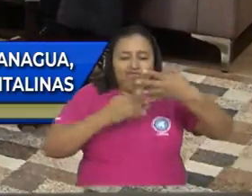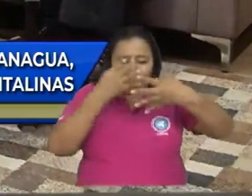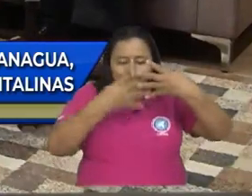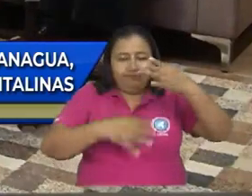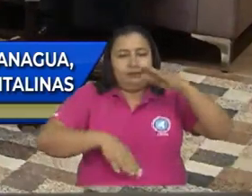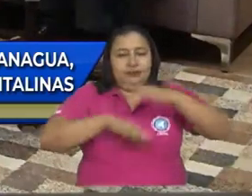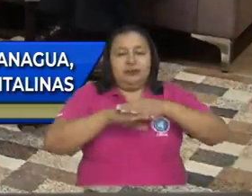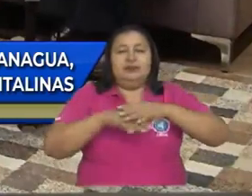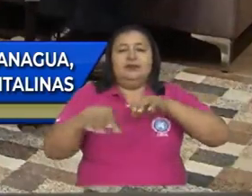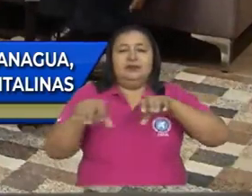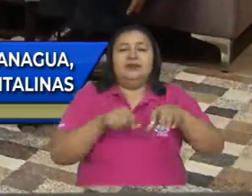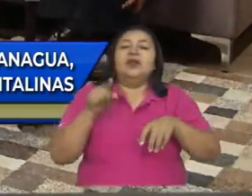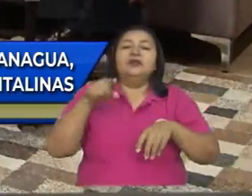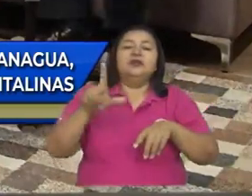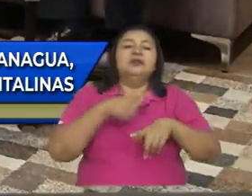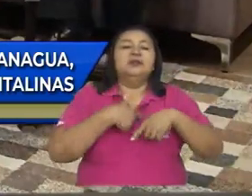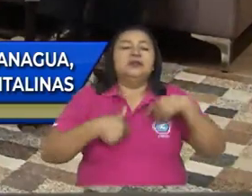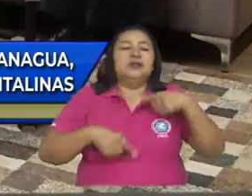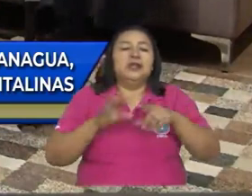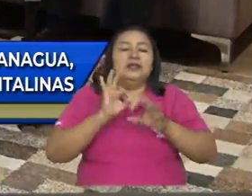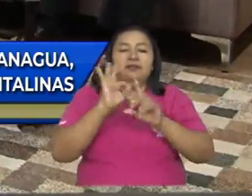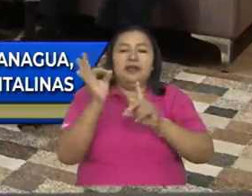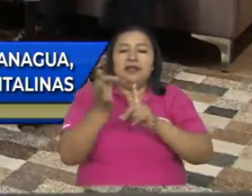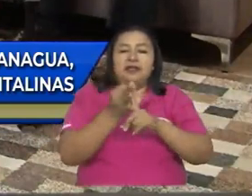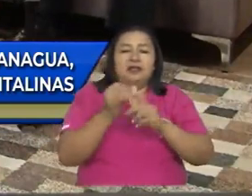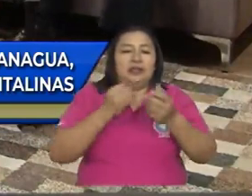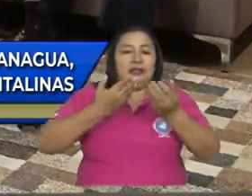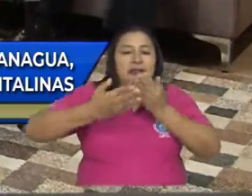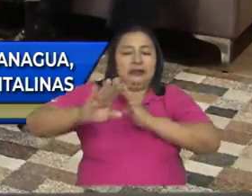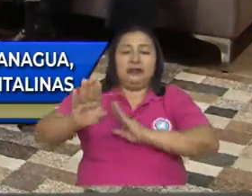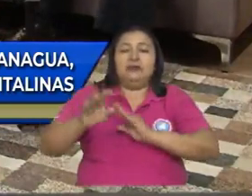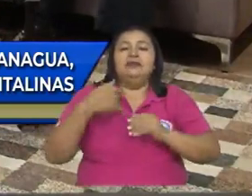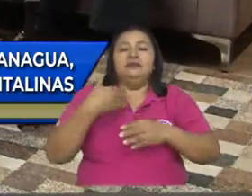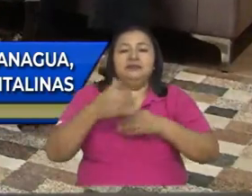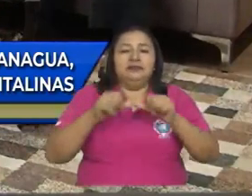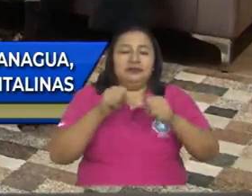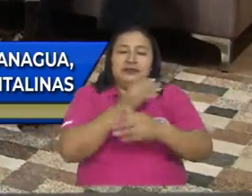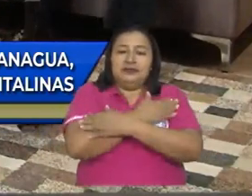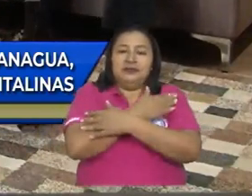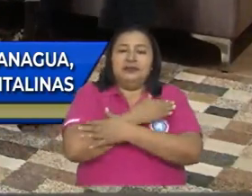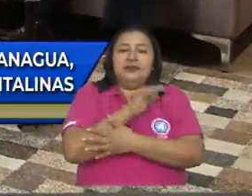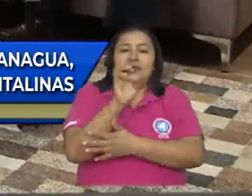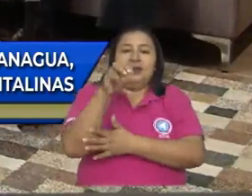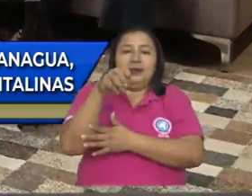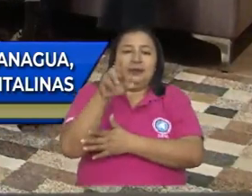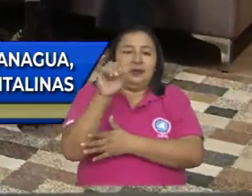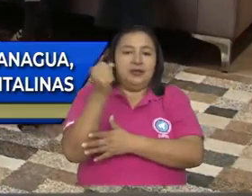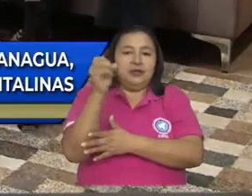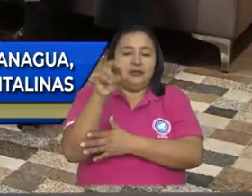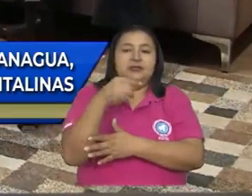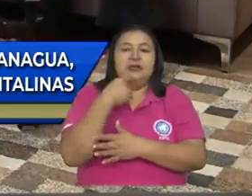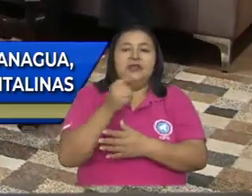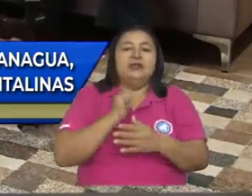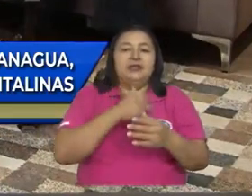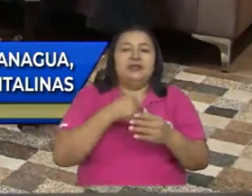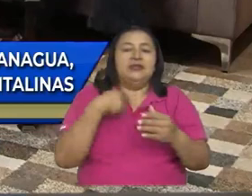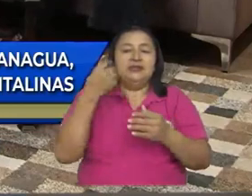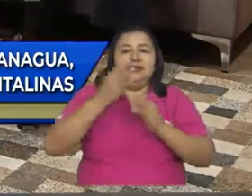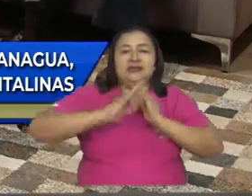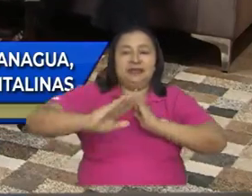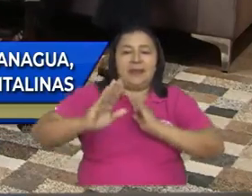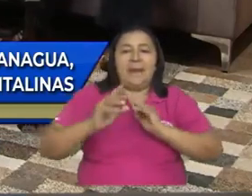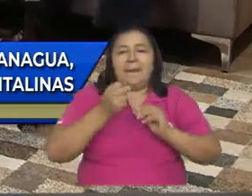estamos tu llenos. Presidente este de año, tu federación sí. De karate. Ahí estamos. Ahí estamos. Saludos también a don Emerson, claro que sí. Para hacer un torneo de karate de